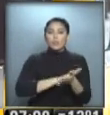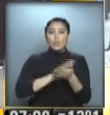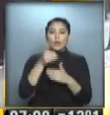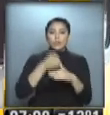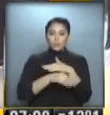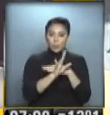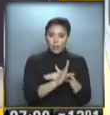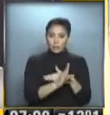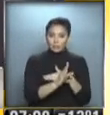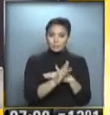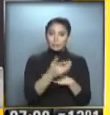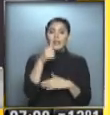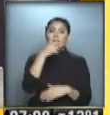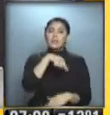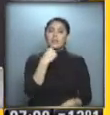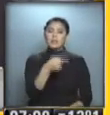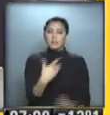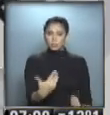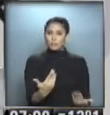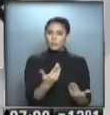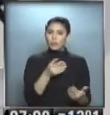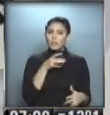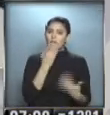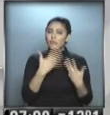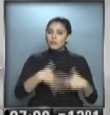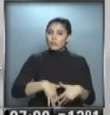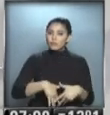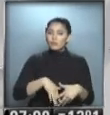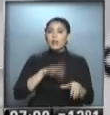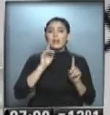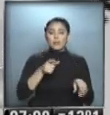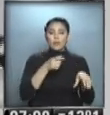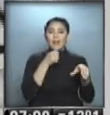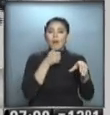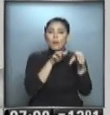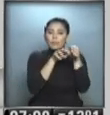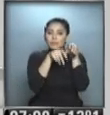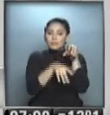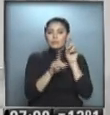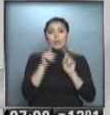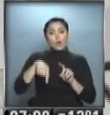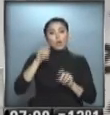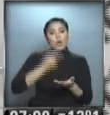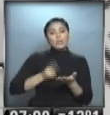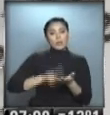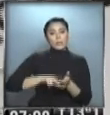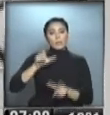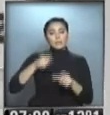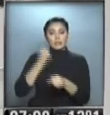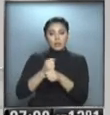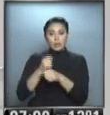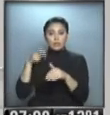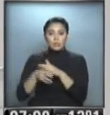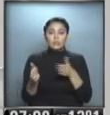B del subte a las que consideró aptas para operar pese a las filtraciones de agua. Hoy los metrodelegados volverán a reunirse con los directivos